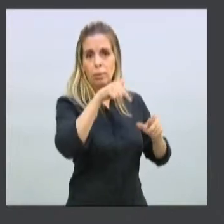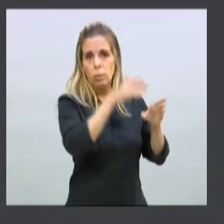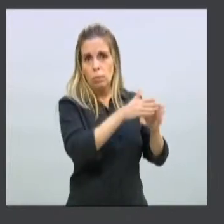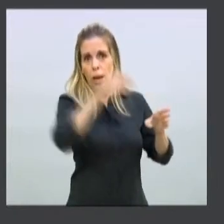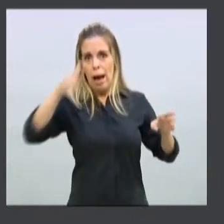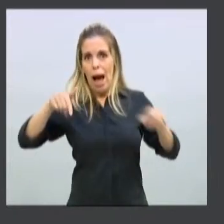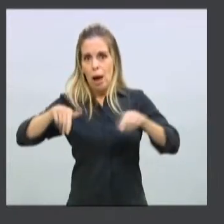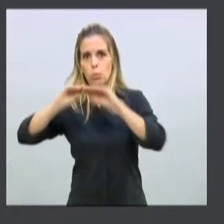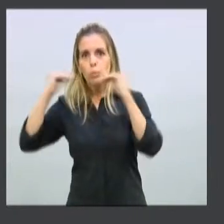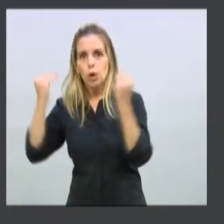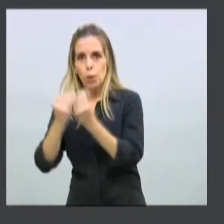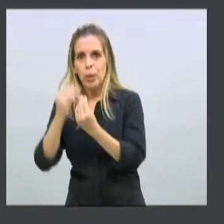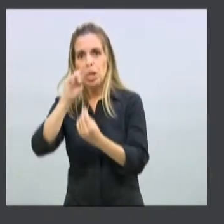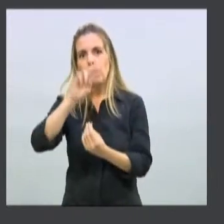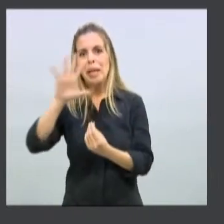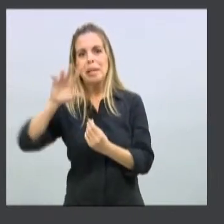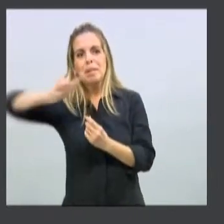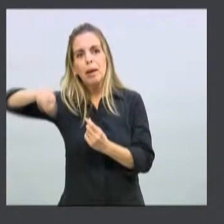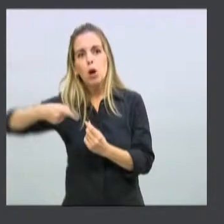a 25.1.